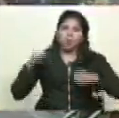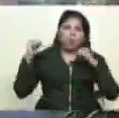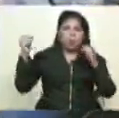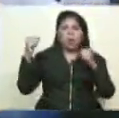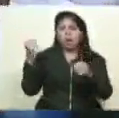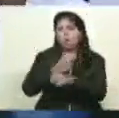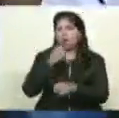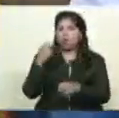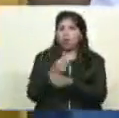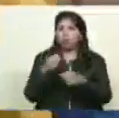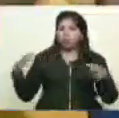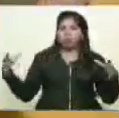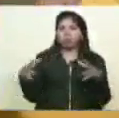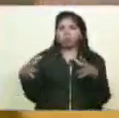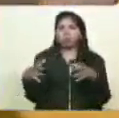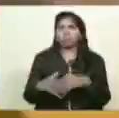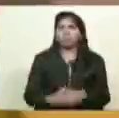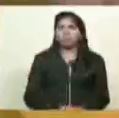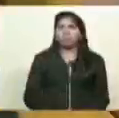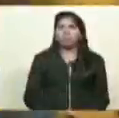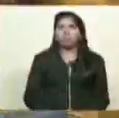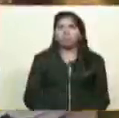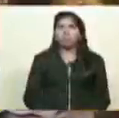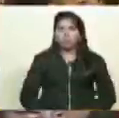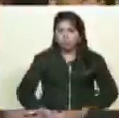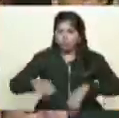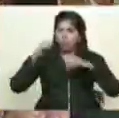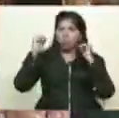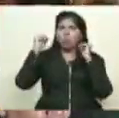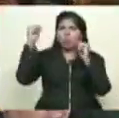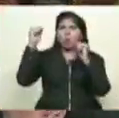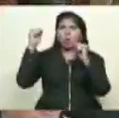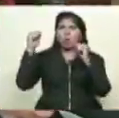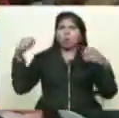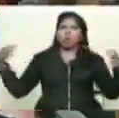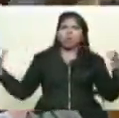viva! ¡Fuerza! ¡Que viva la clase obrera!